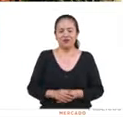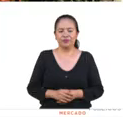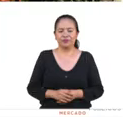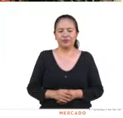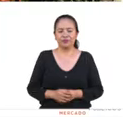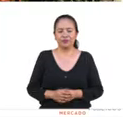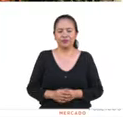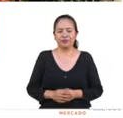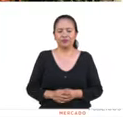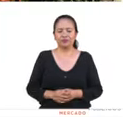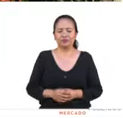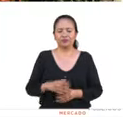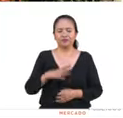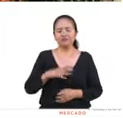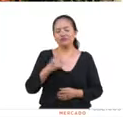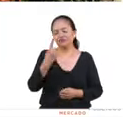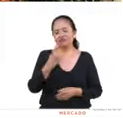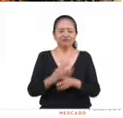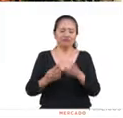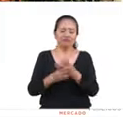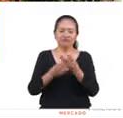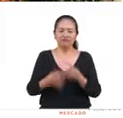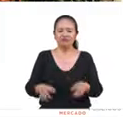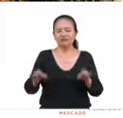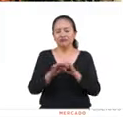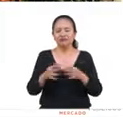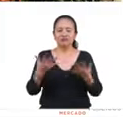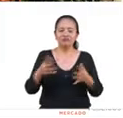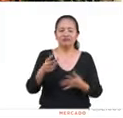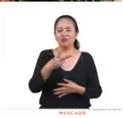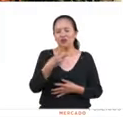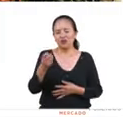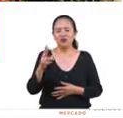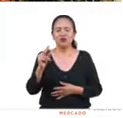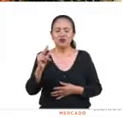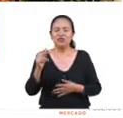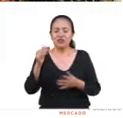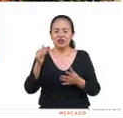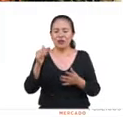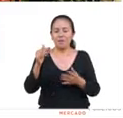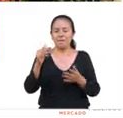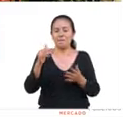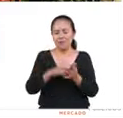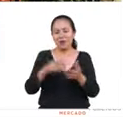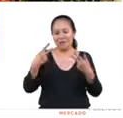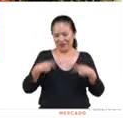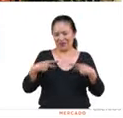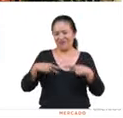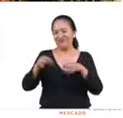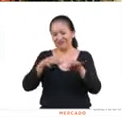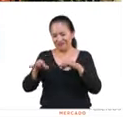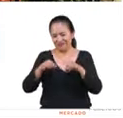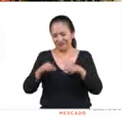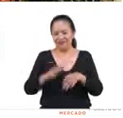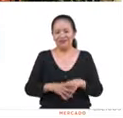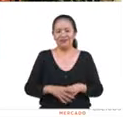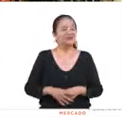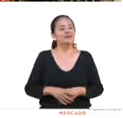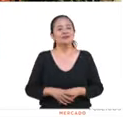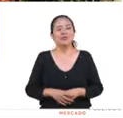Y algunos datos importantes: generan 280 mil empleos, 7.2 millones de